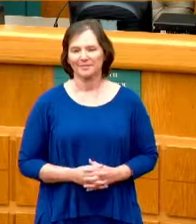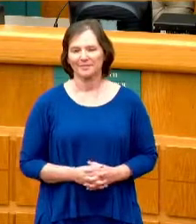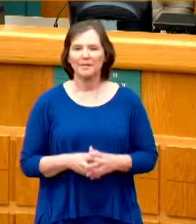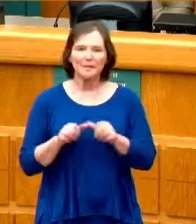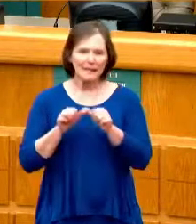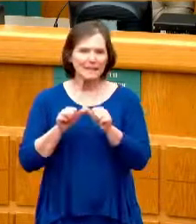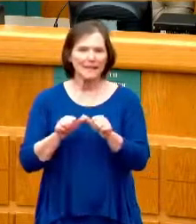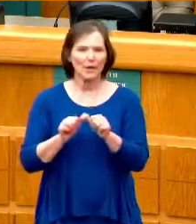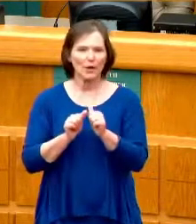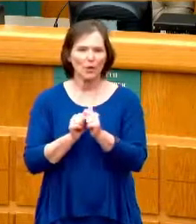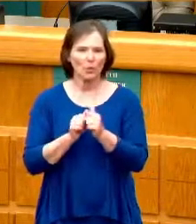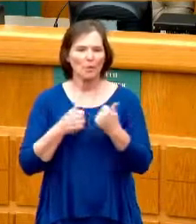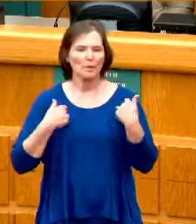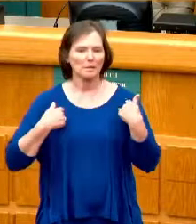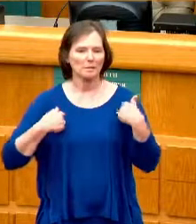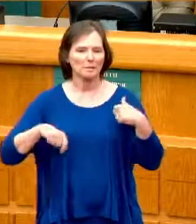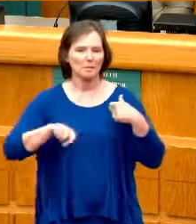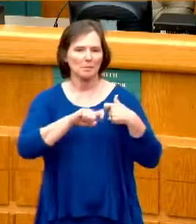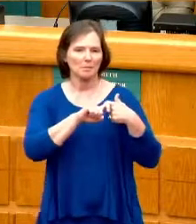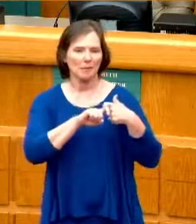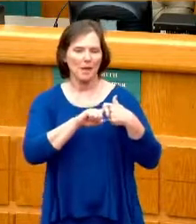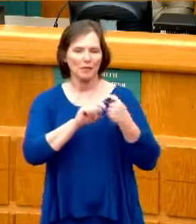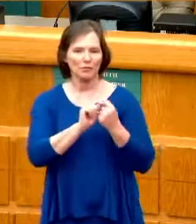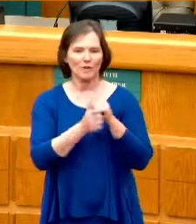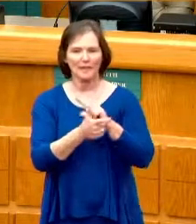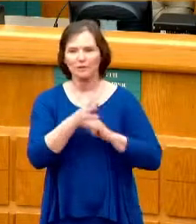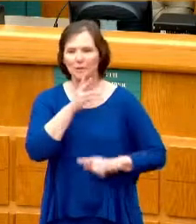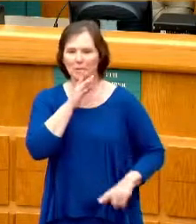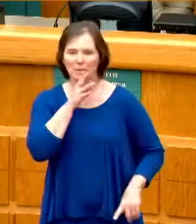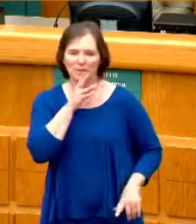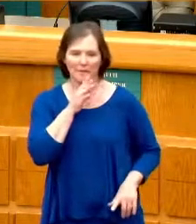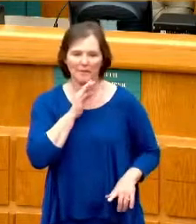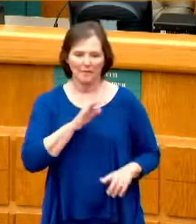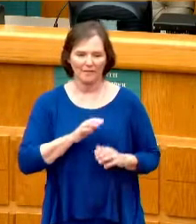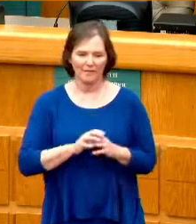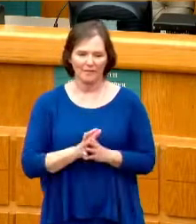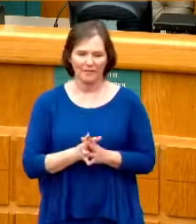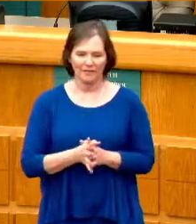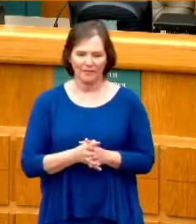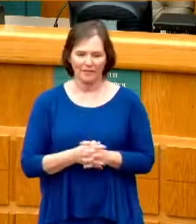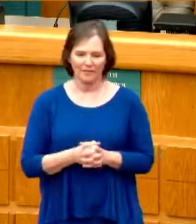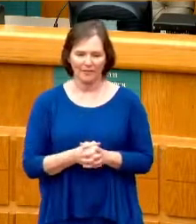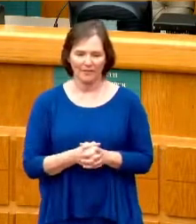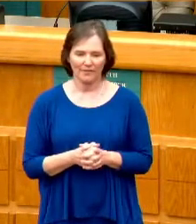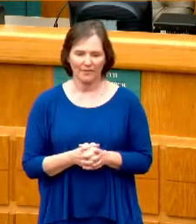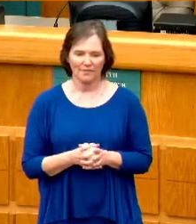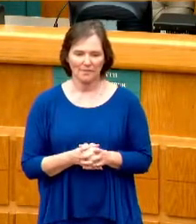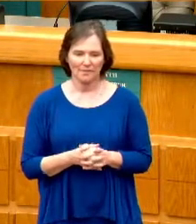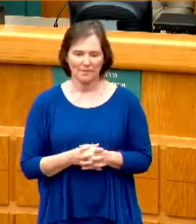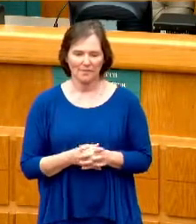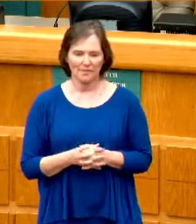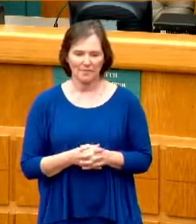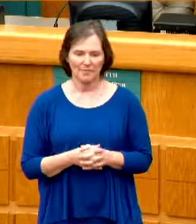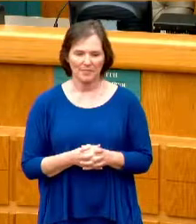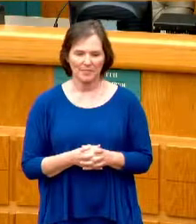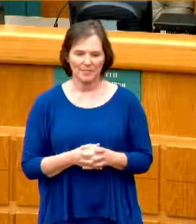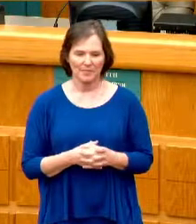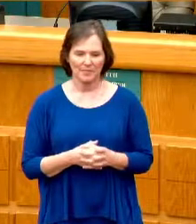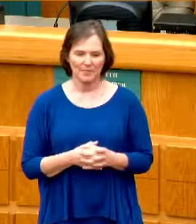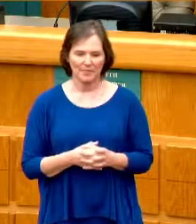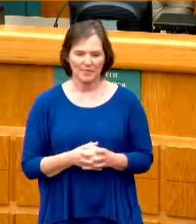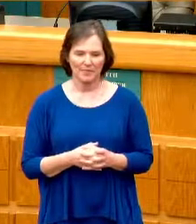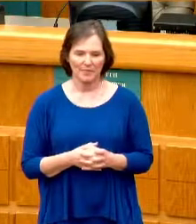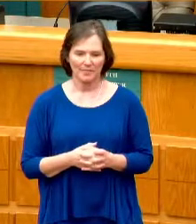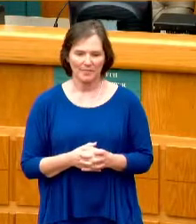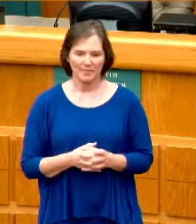Save Our Seniors o SOS, abrirá la línea directa de registro mañana, viernes 9 de abril al mediodía. Las personas mayores y los